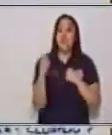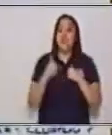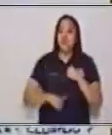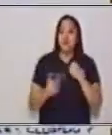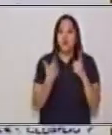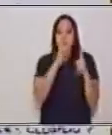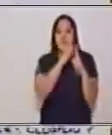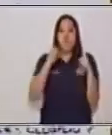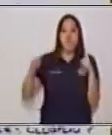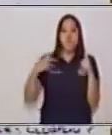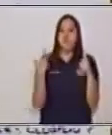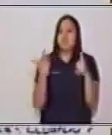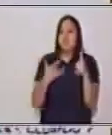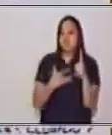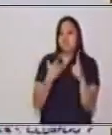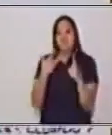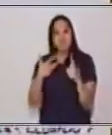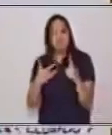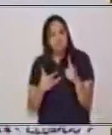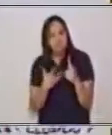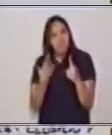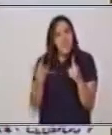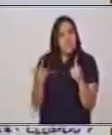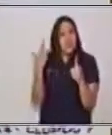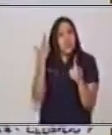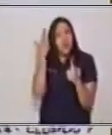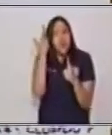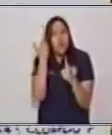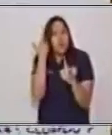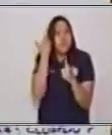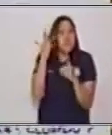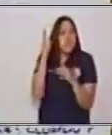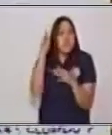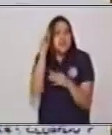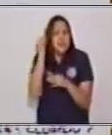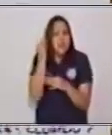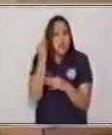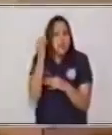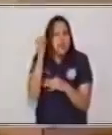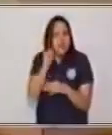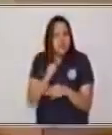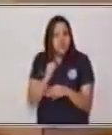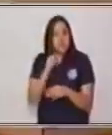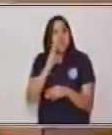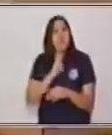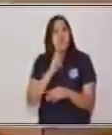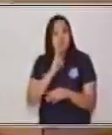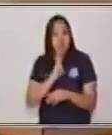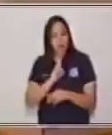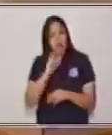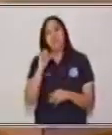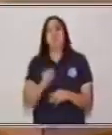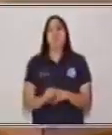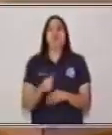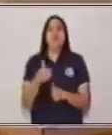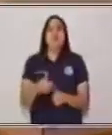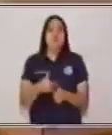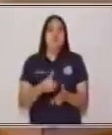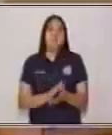va a tener un sentido lógico claro y coherente. ¿Sí? Excelente. Quiero que